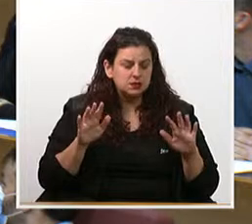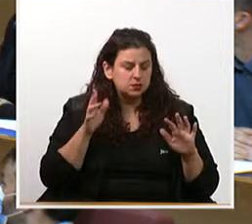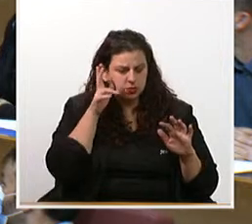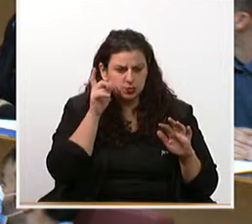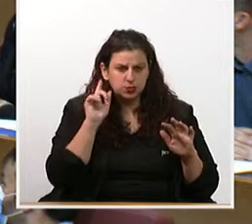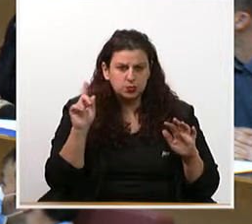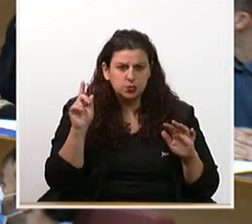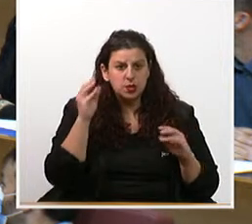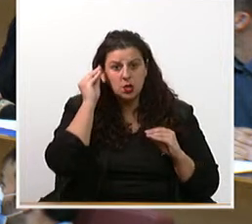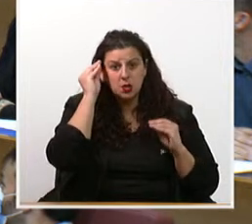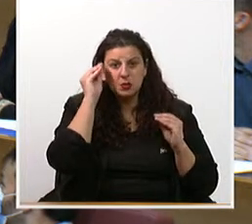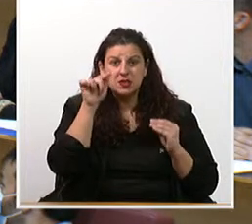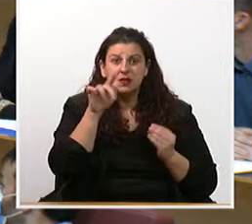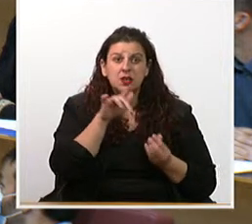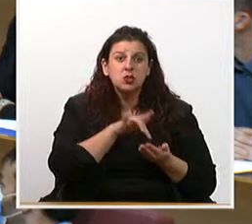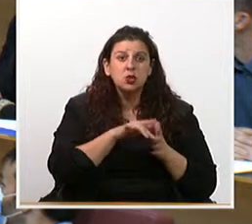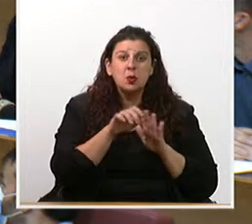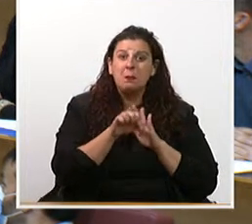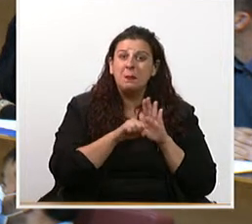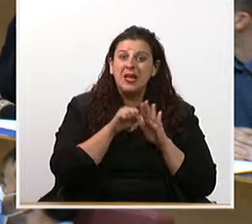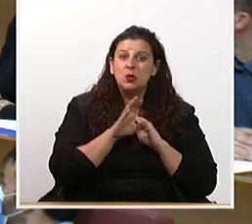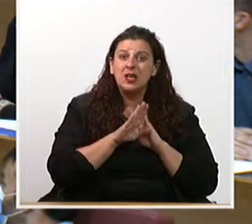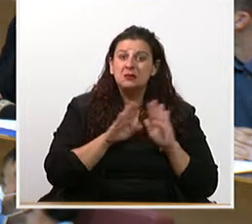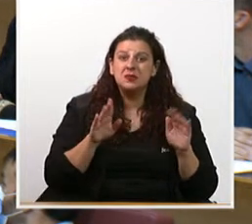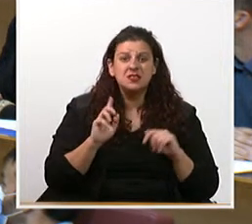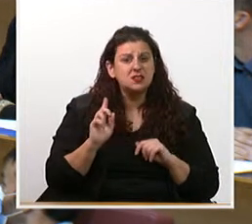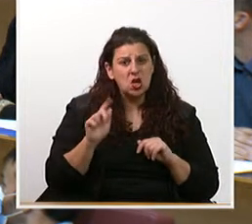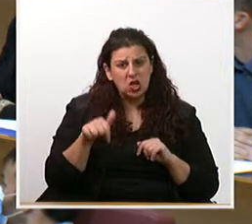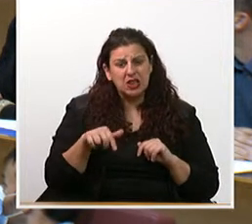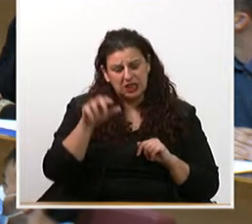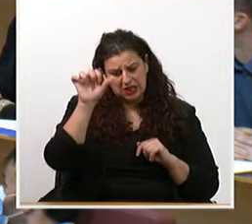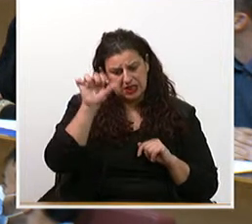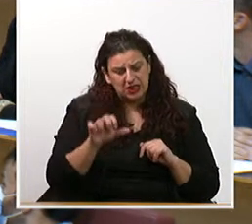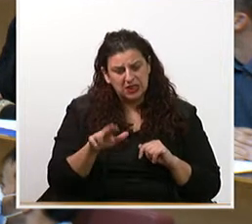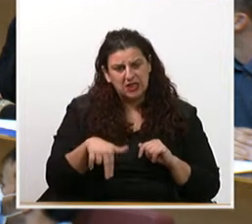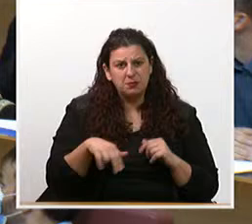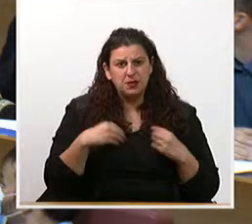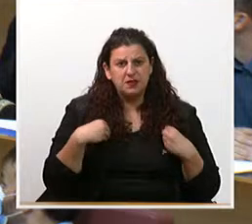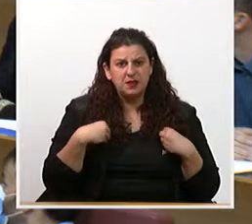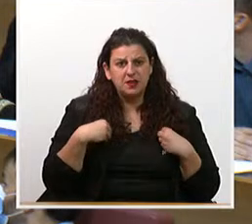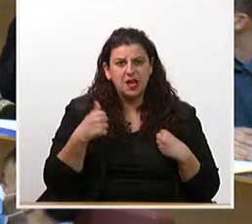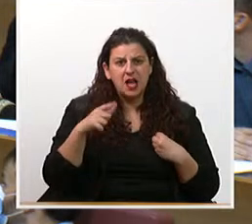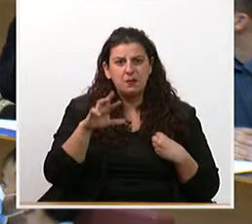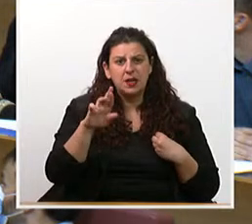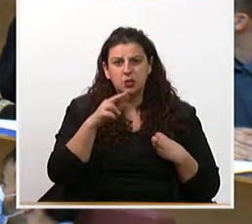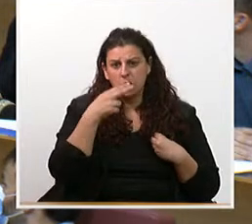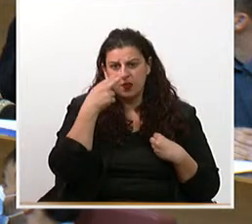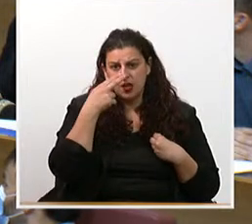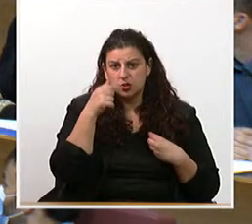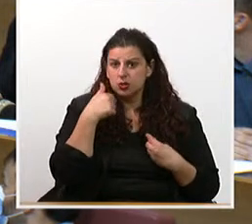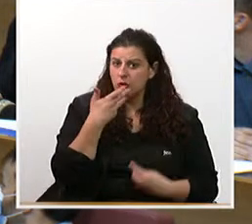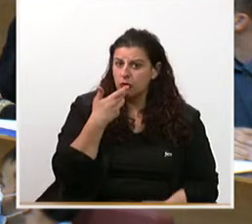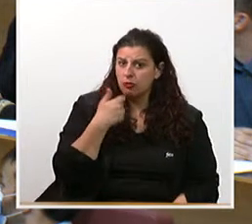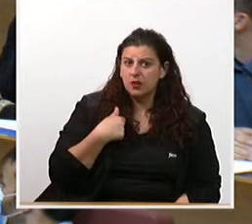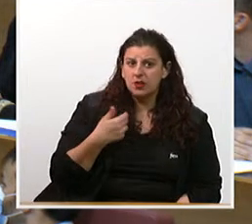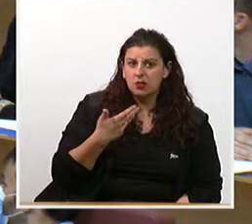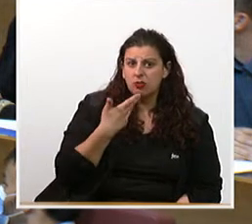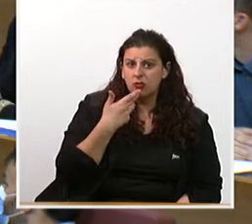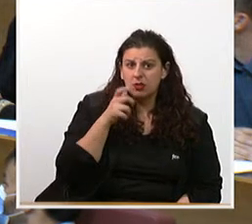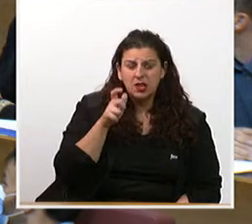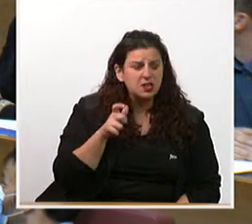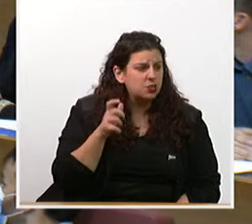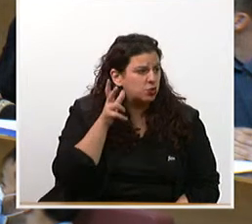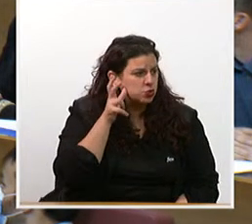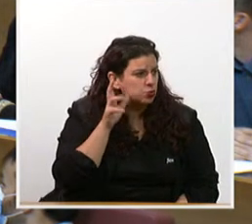Sol pasab en películes pero resulta que no con Alberto de rosa que vis